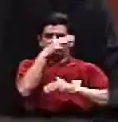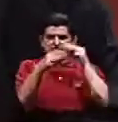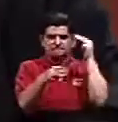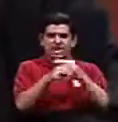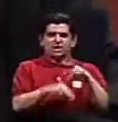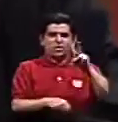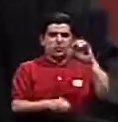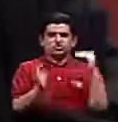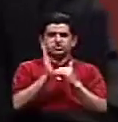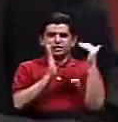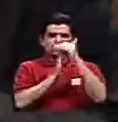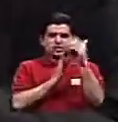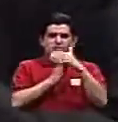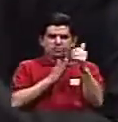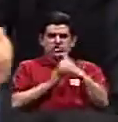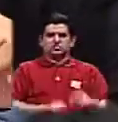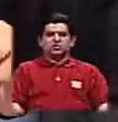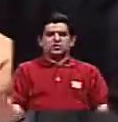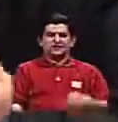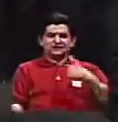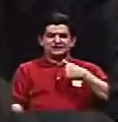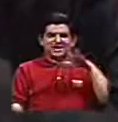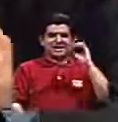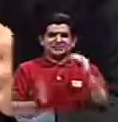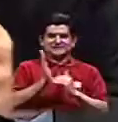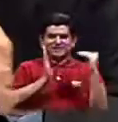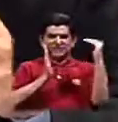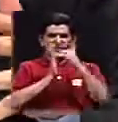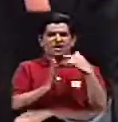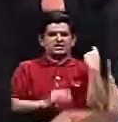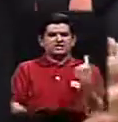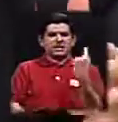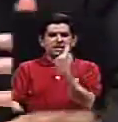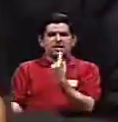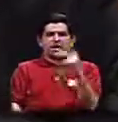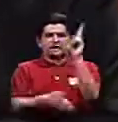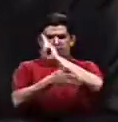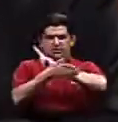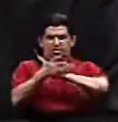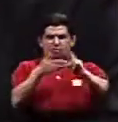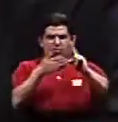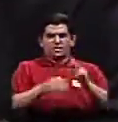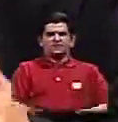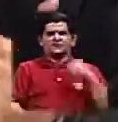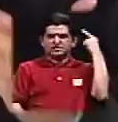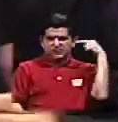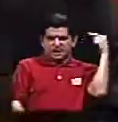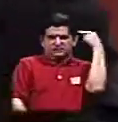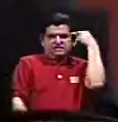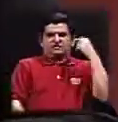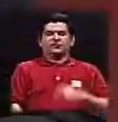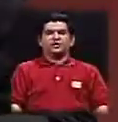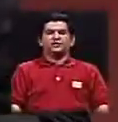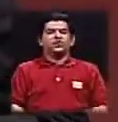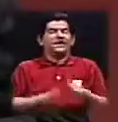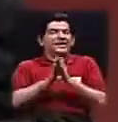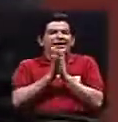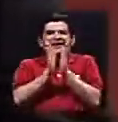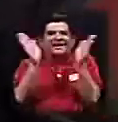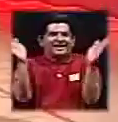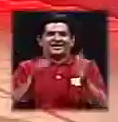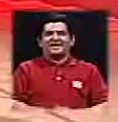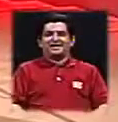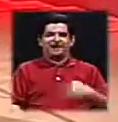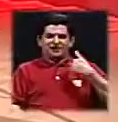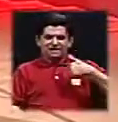por $200 millones, de los cuales le tocan 50 millones a cada una de las universidades estatales. En términos generales, don